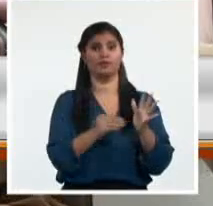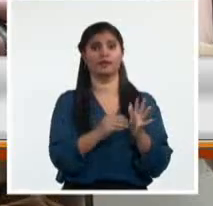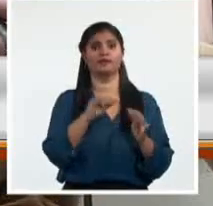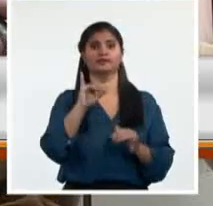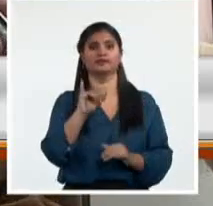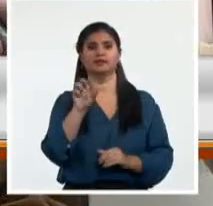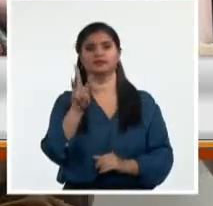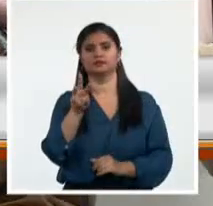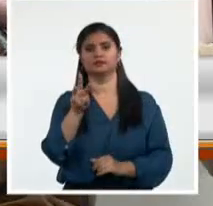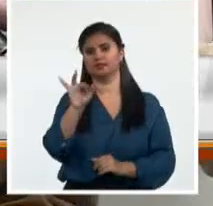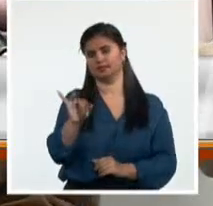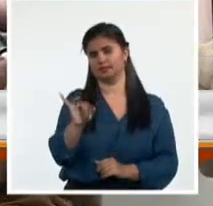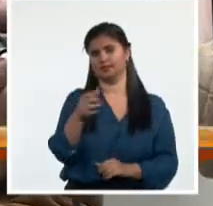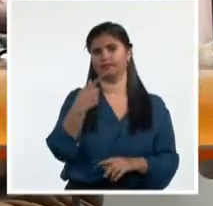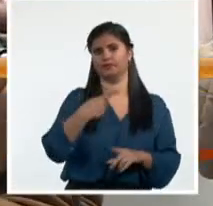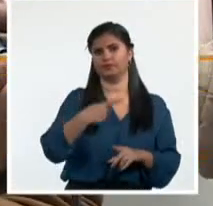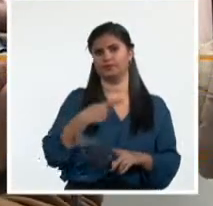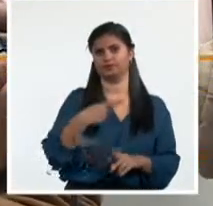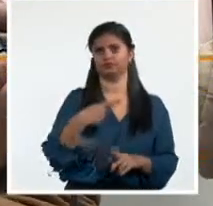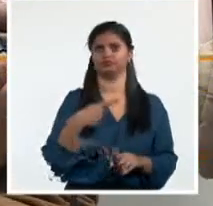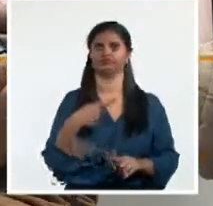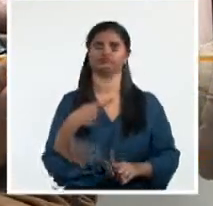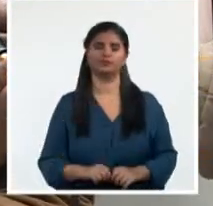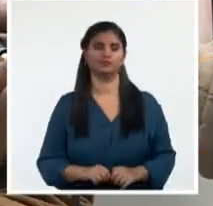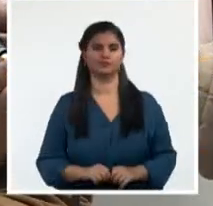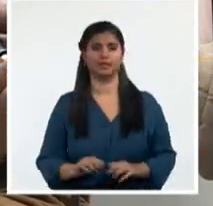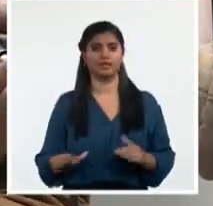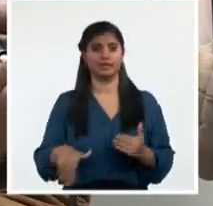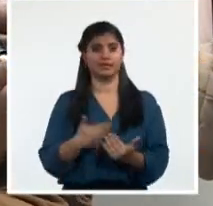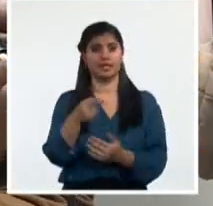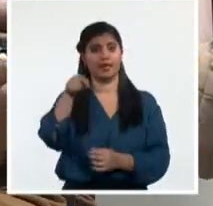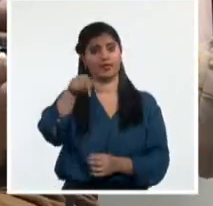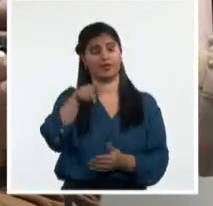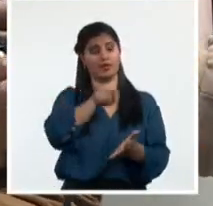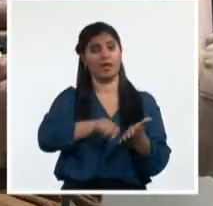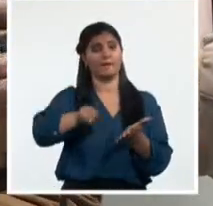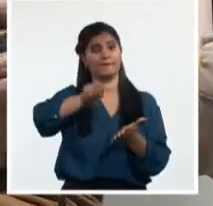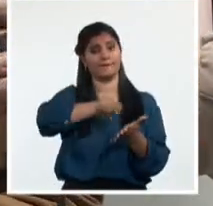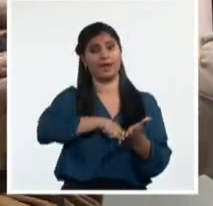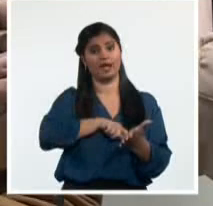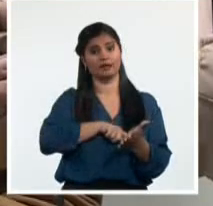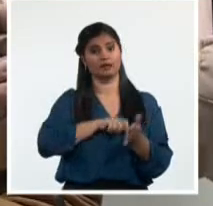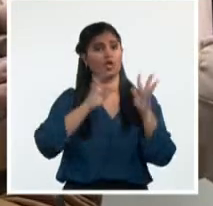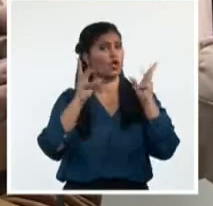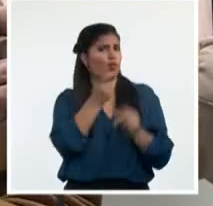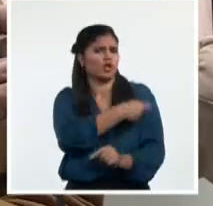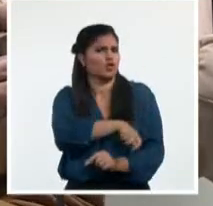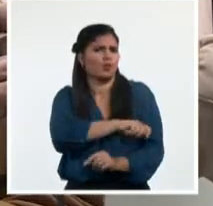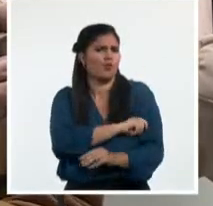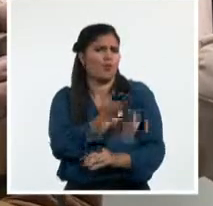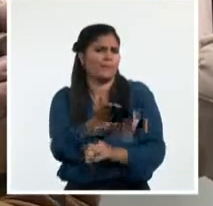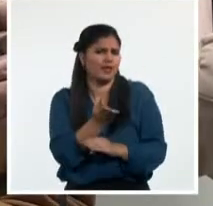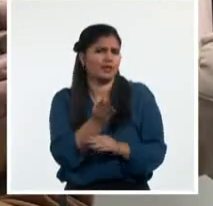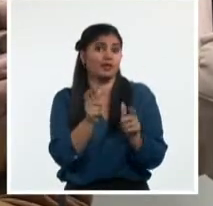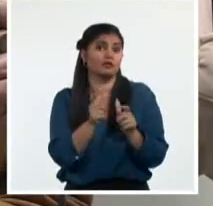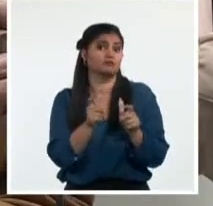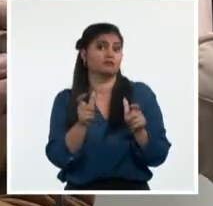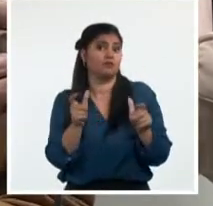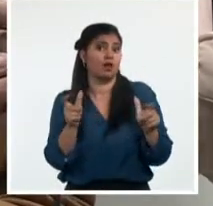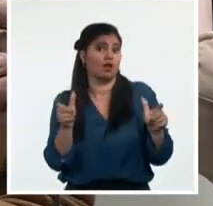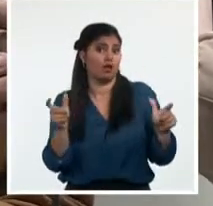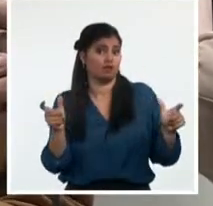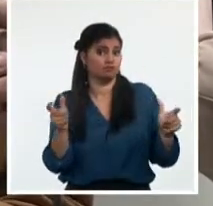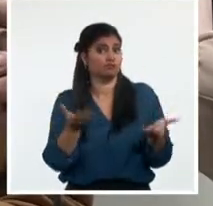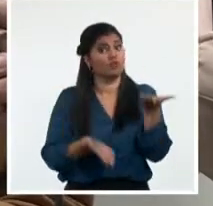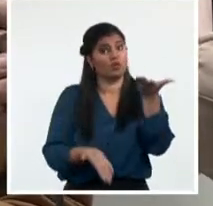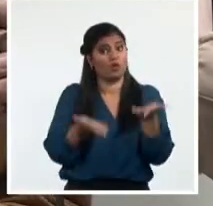2.637 y 2.640 megawatts de demanda. En el día de hoy estamos estimando ya que la demanda máxima va a crecer respecto a